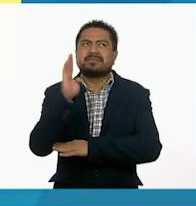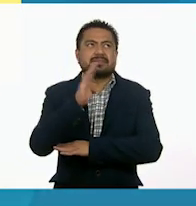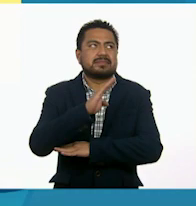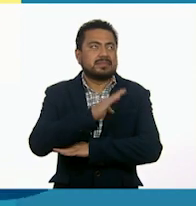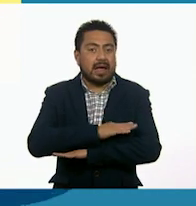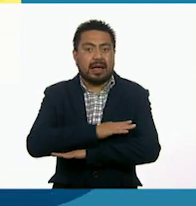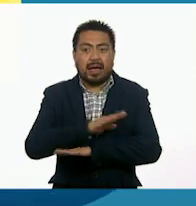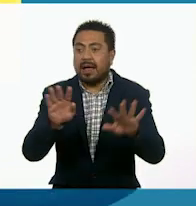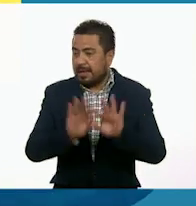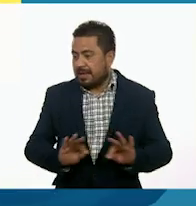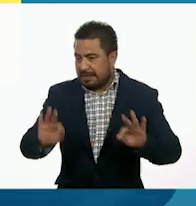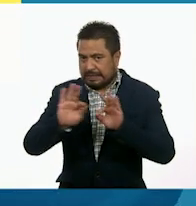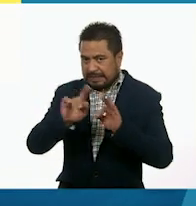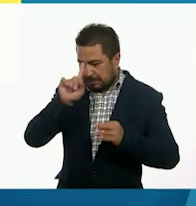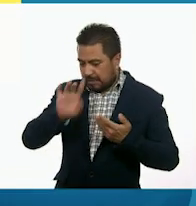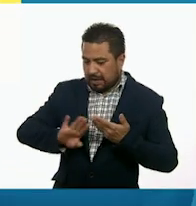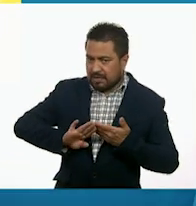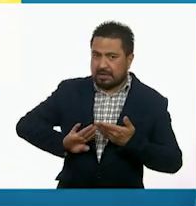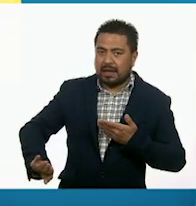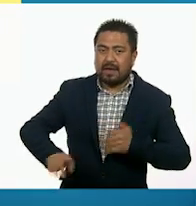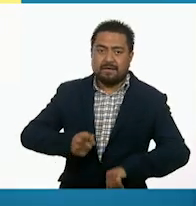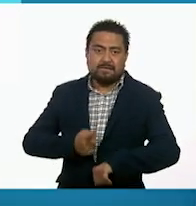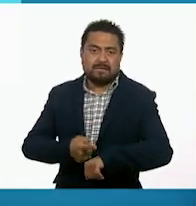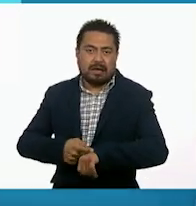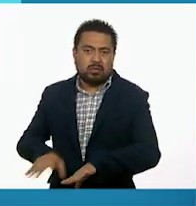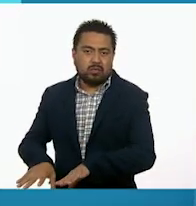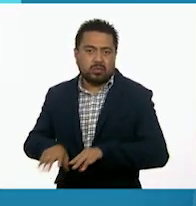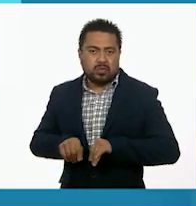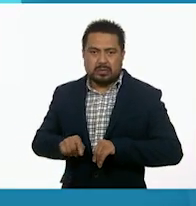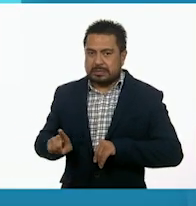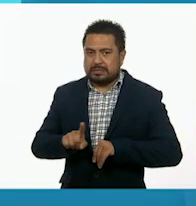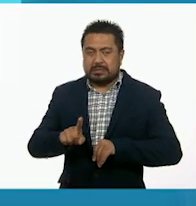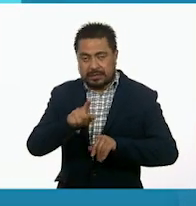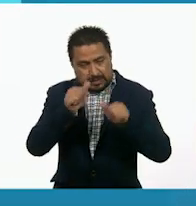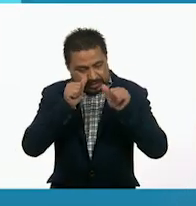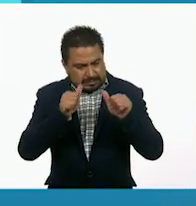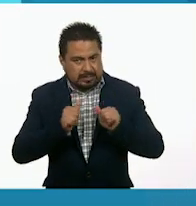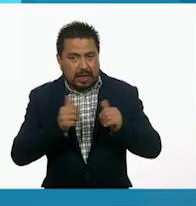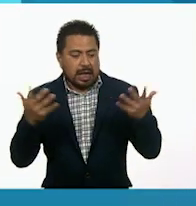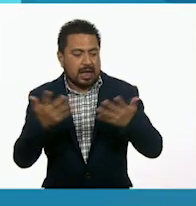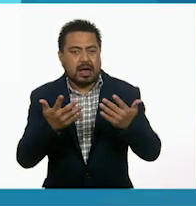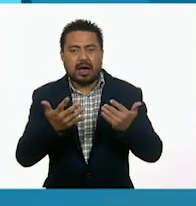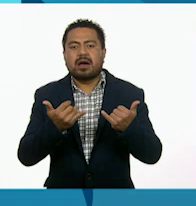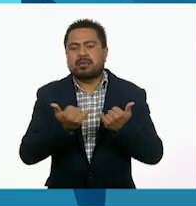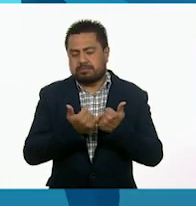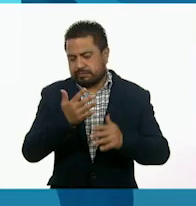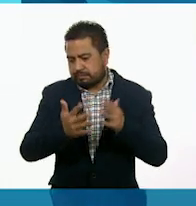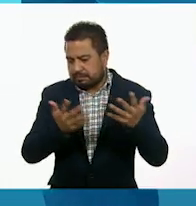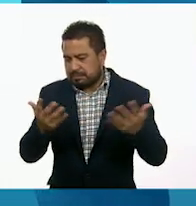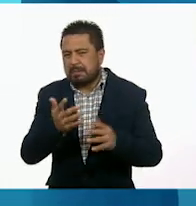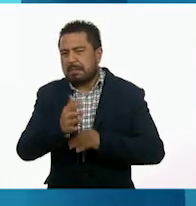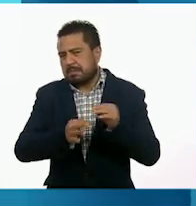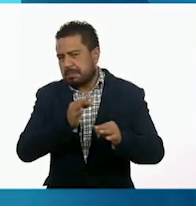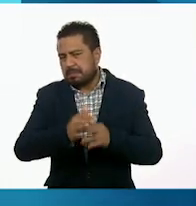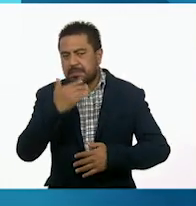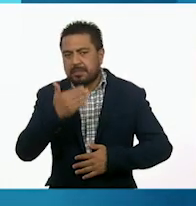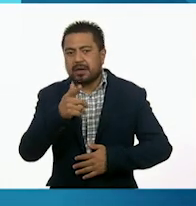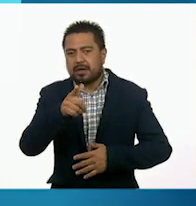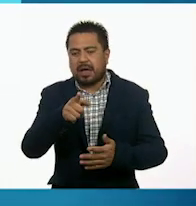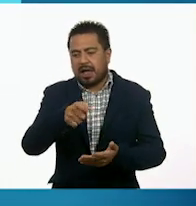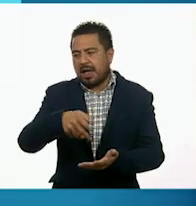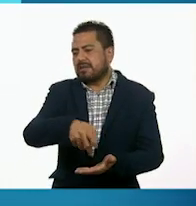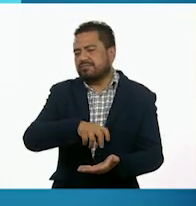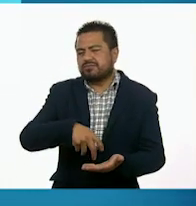es importante para prevenir cualquier enfermedad. Sigue estos pasos para hacerlo correctamente. Moja